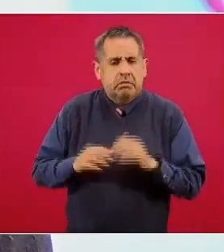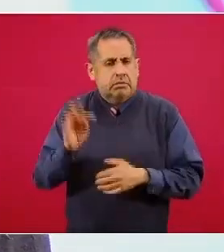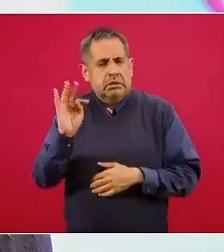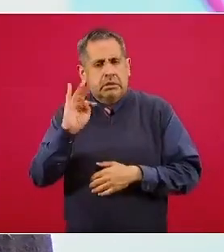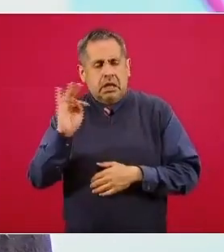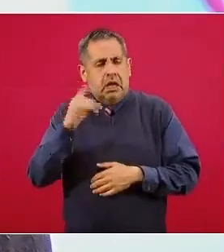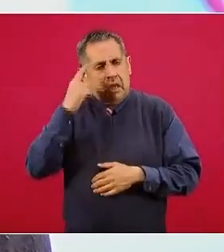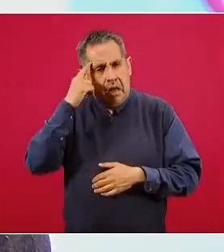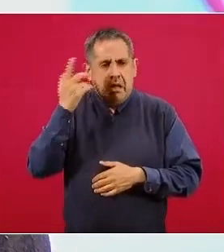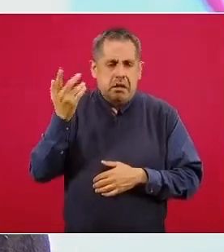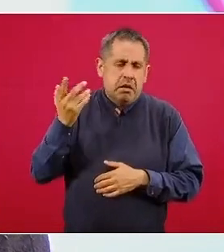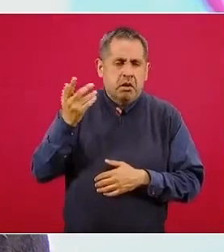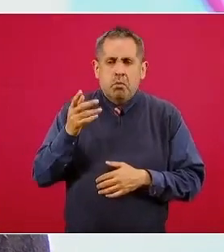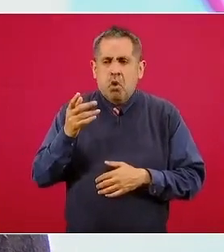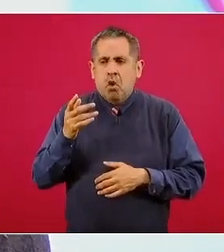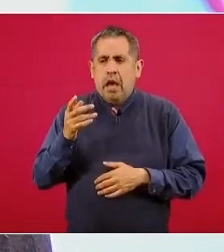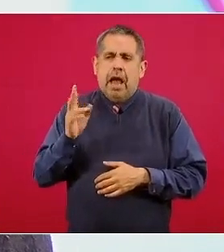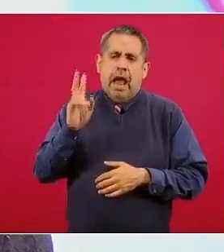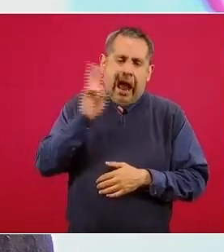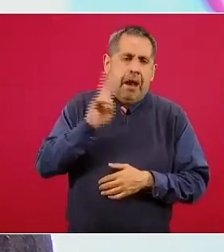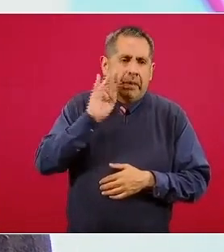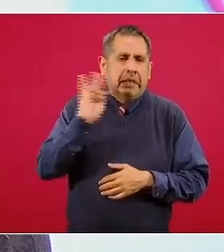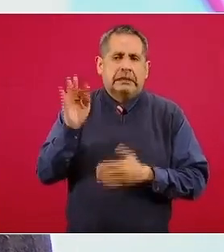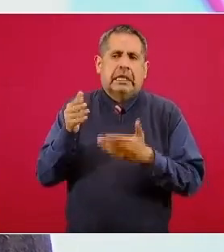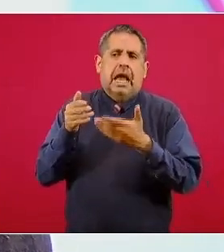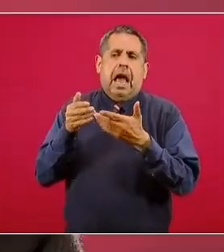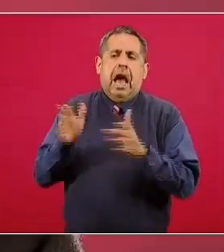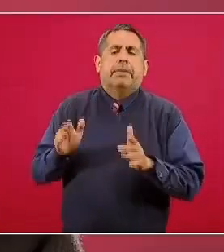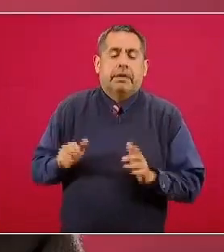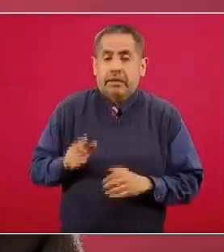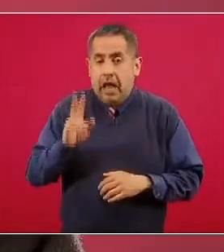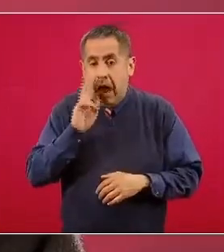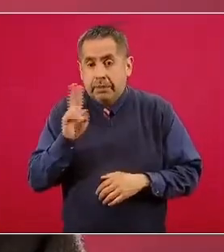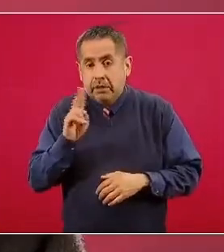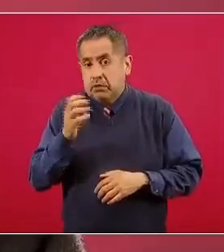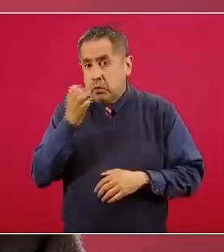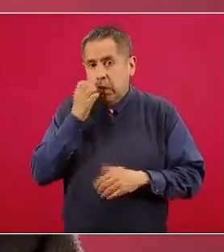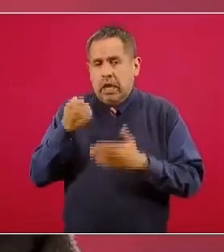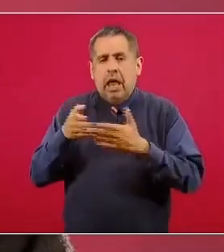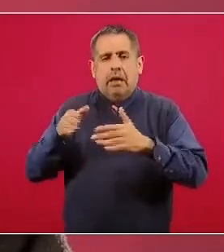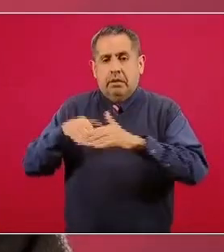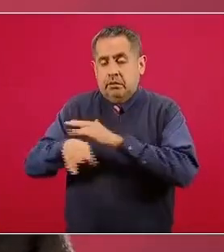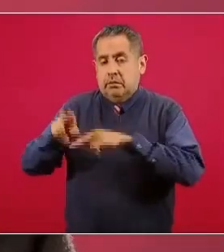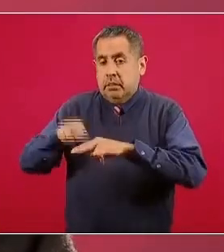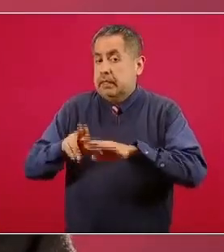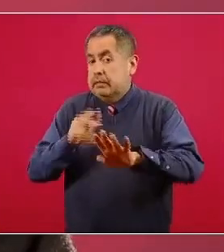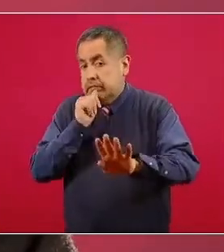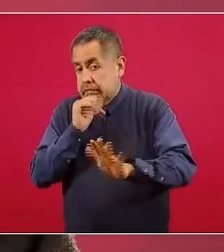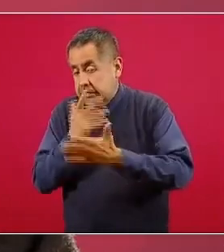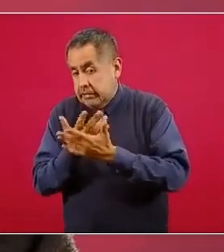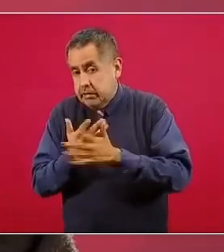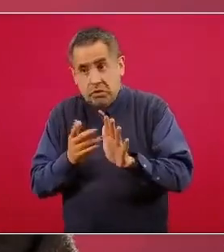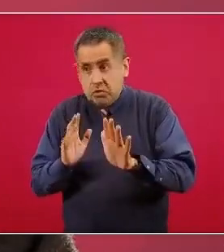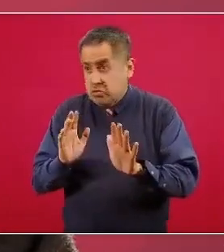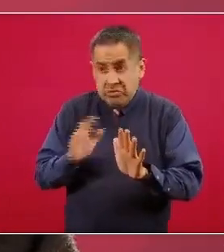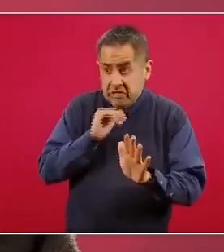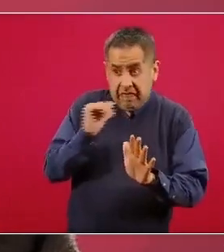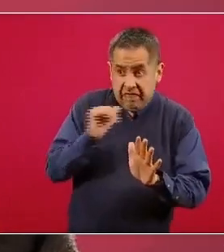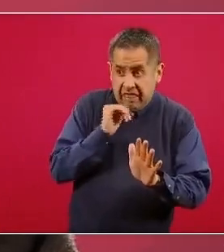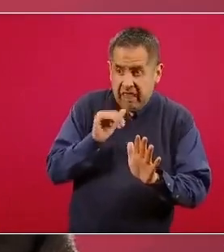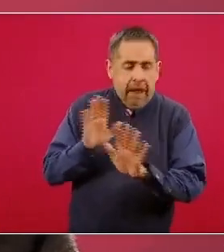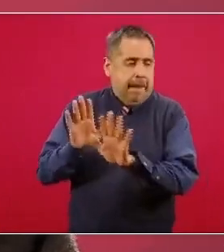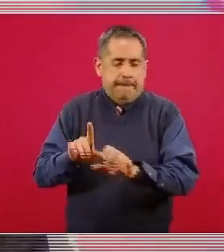quizá empezaríamos a entusiasmarnos por una apertura del ciclo escolar. De lo contrario, nos mantendríamos todavía